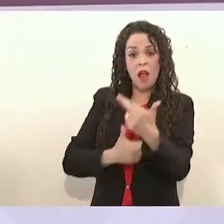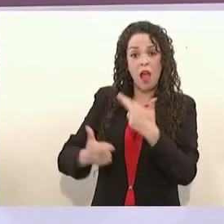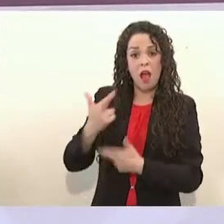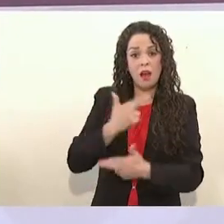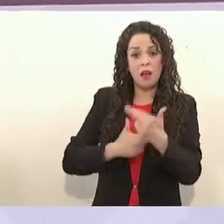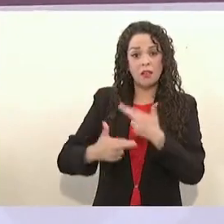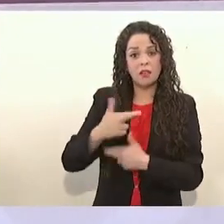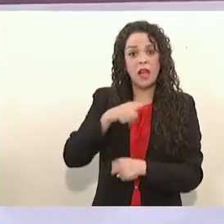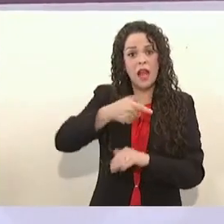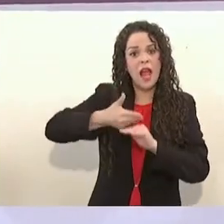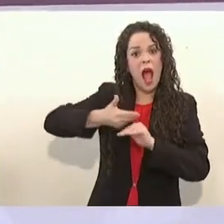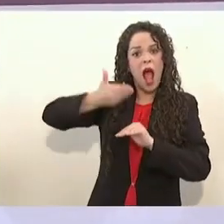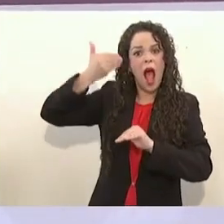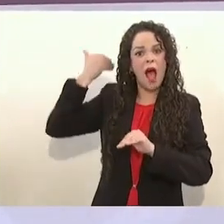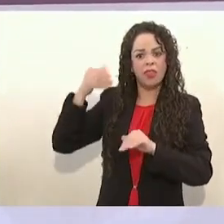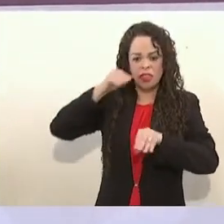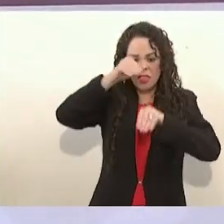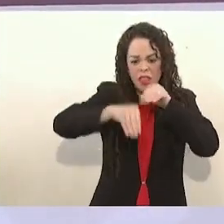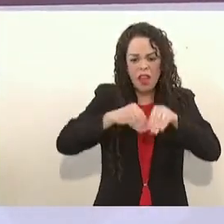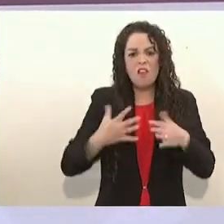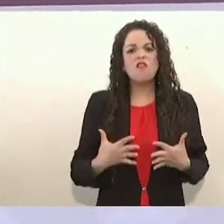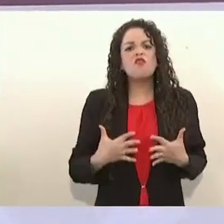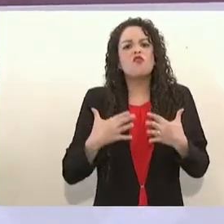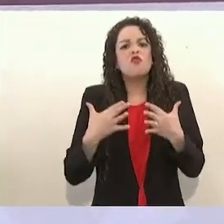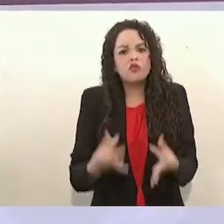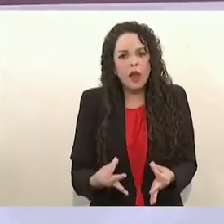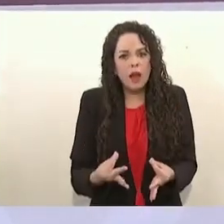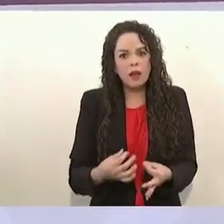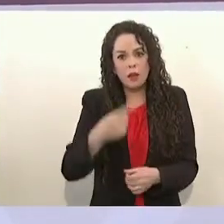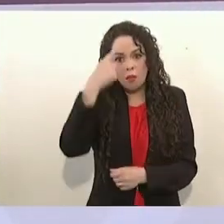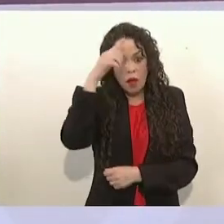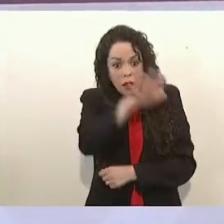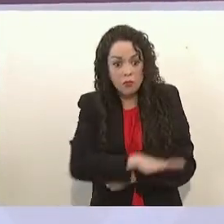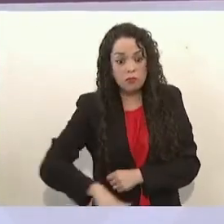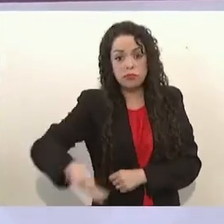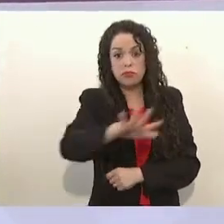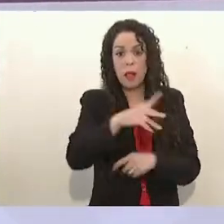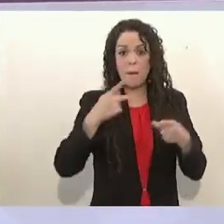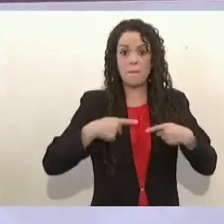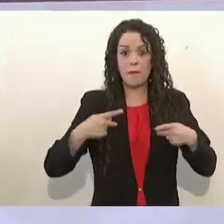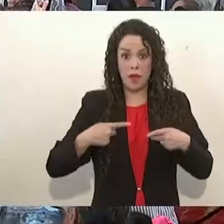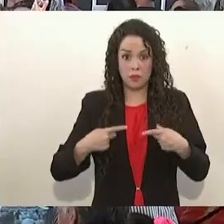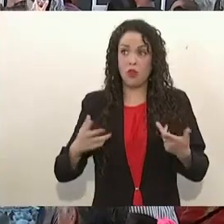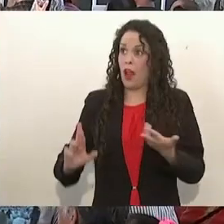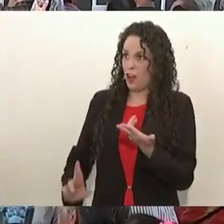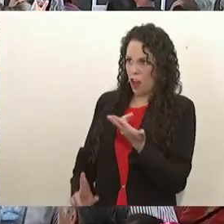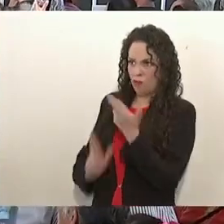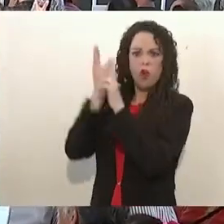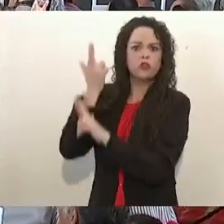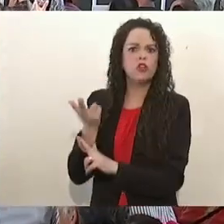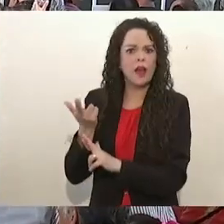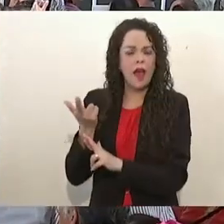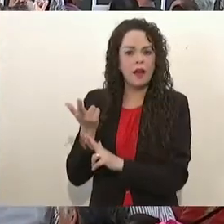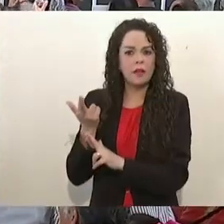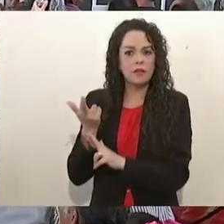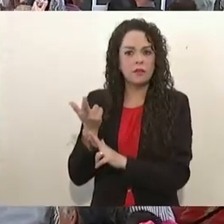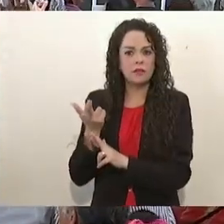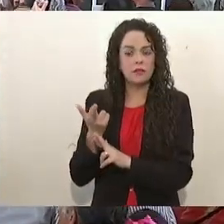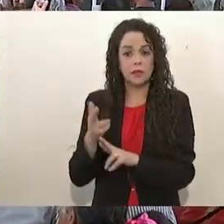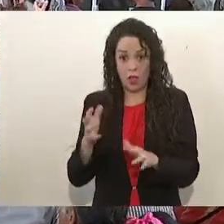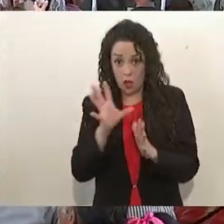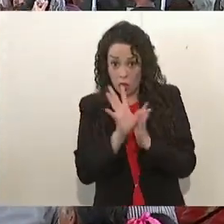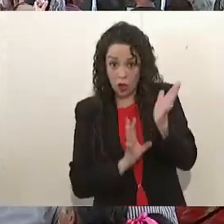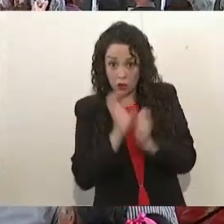espíritu revolucionario y popular. Y dijimos, para reformar la